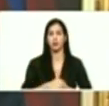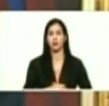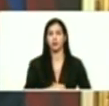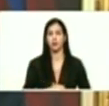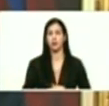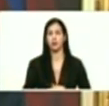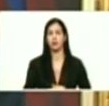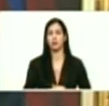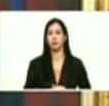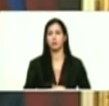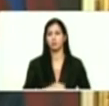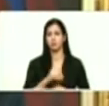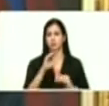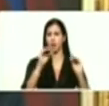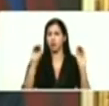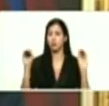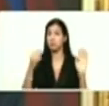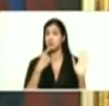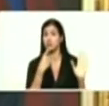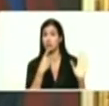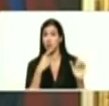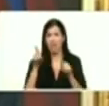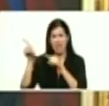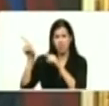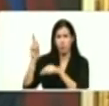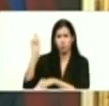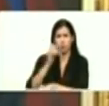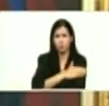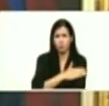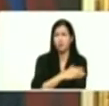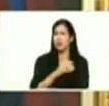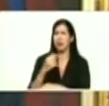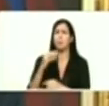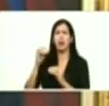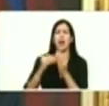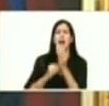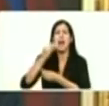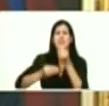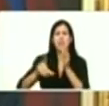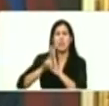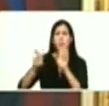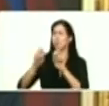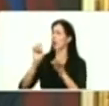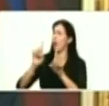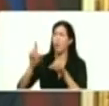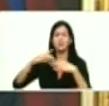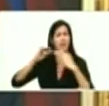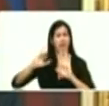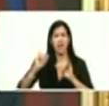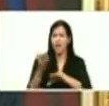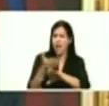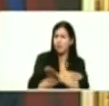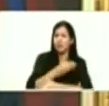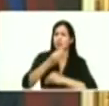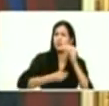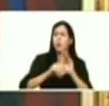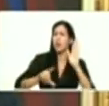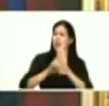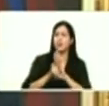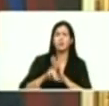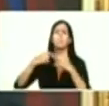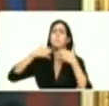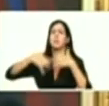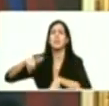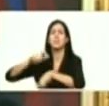y me está hablando ellos que van a hacer leyes para las emisiones las leyes existen ya respeten pónganse a trabajar para ayudar a la economía y no perder tanto tiempo Ramo